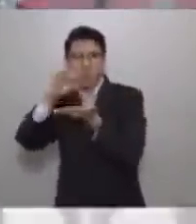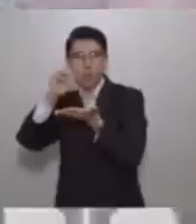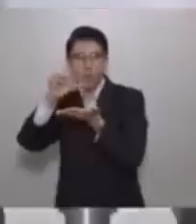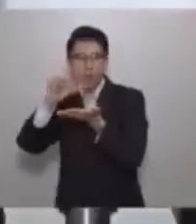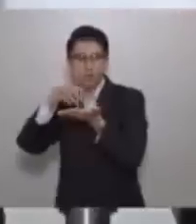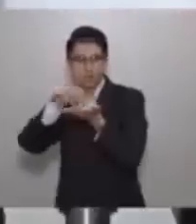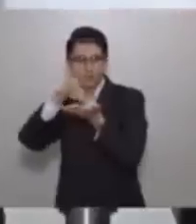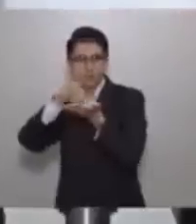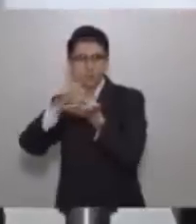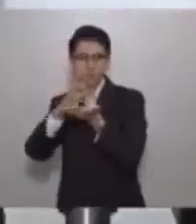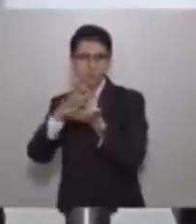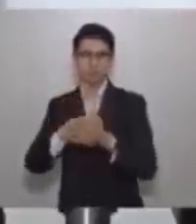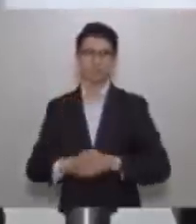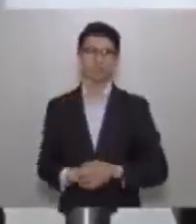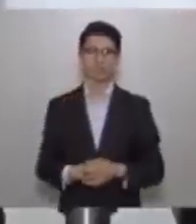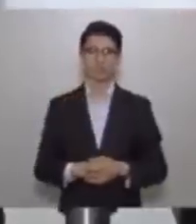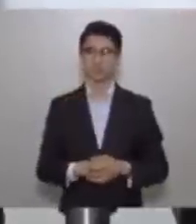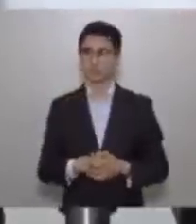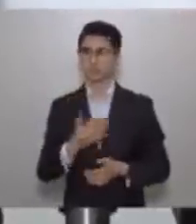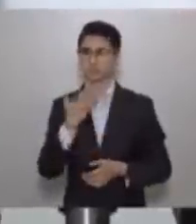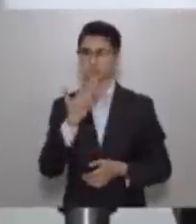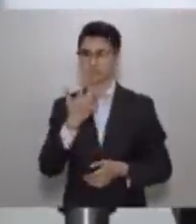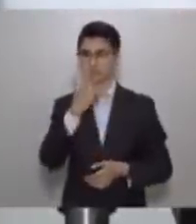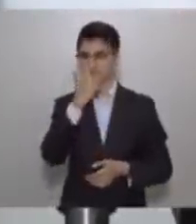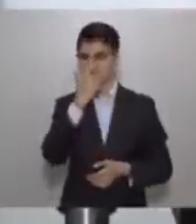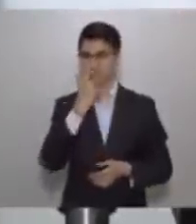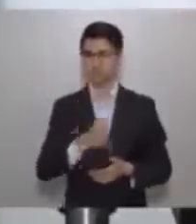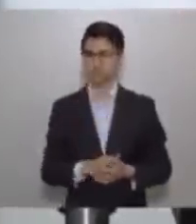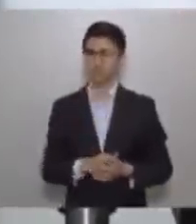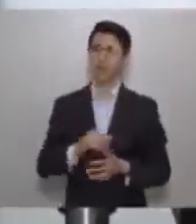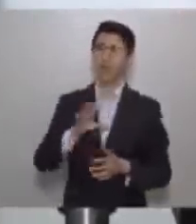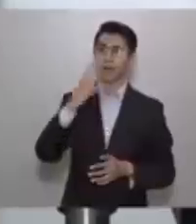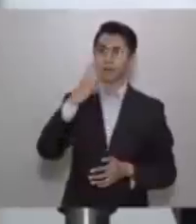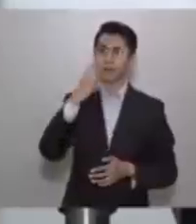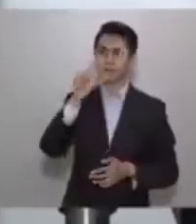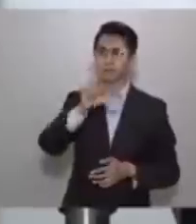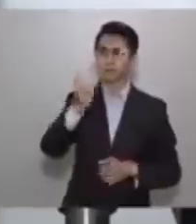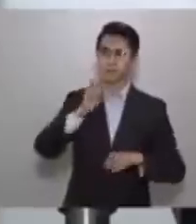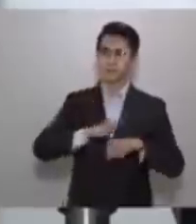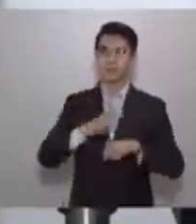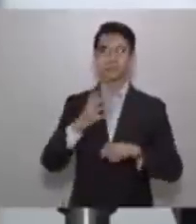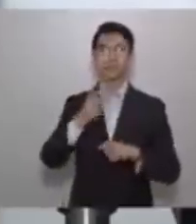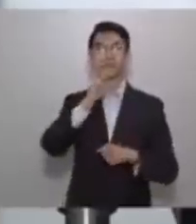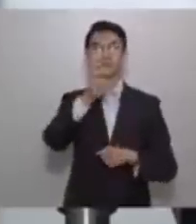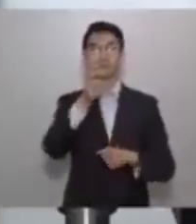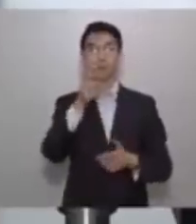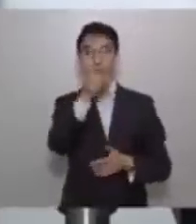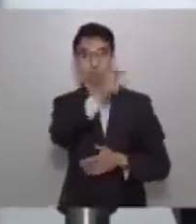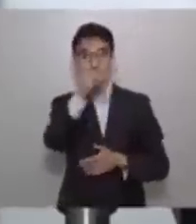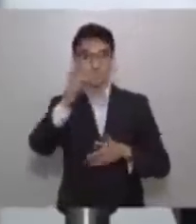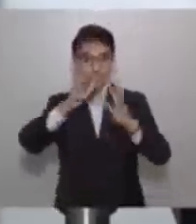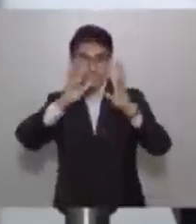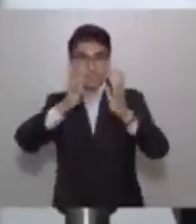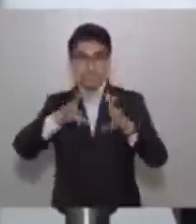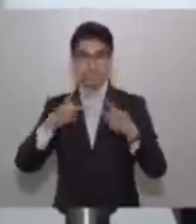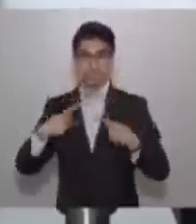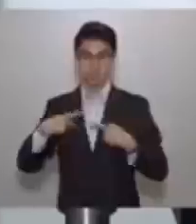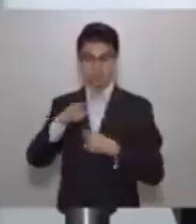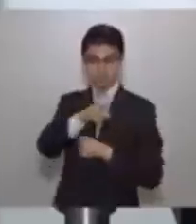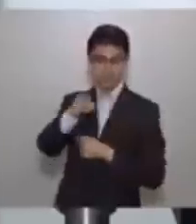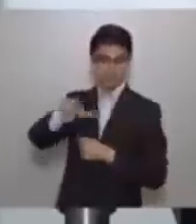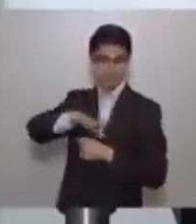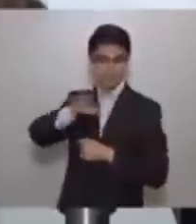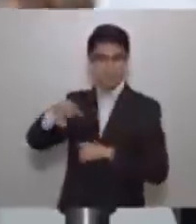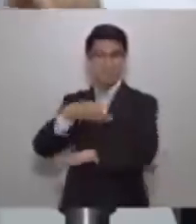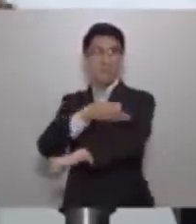intercambiar información con los familiares de las víctimas, sí con las autoridades estadounidenses. No nos gustaría anticipar conclusiones para